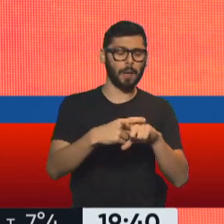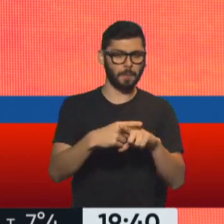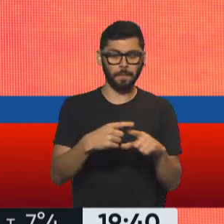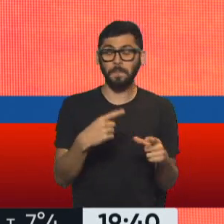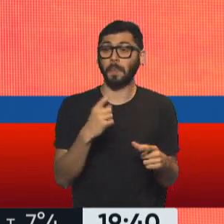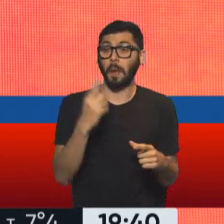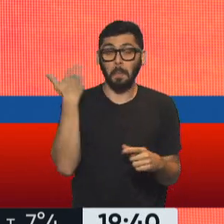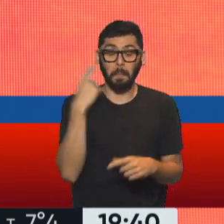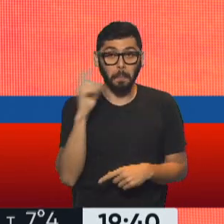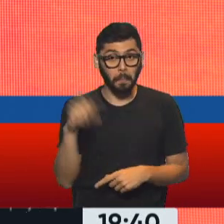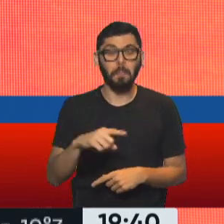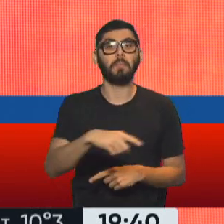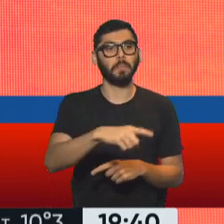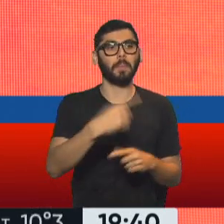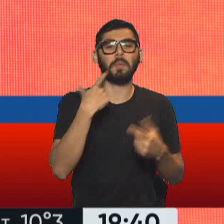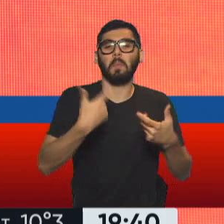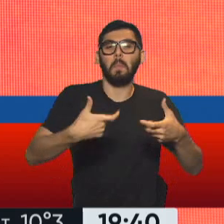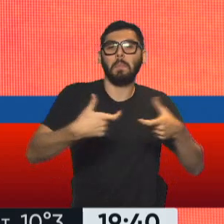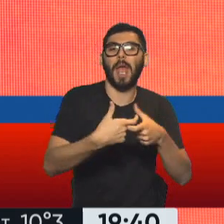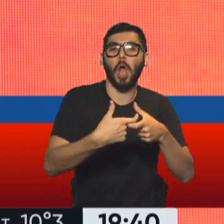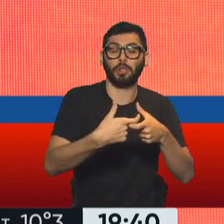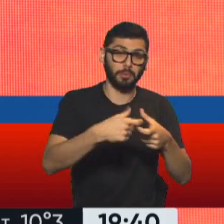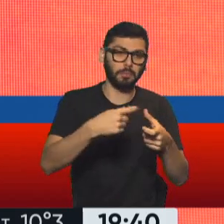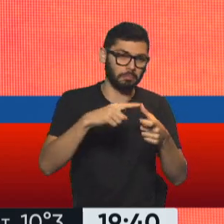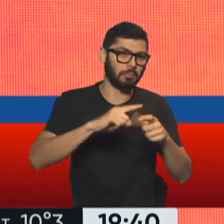todos más más significados bueno de aquí hasta las elecciones habrá muchísimo mucho de esto